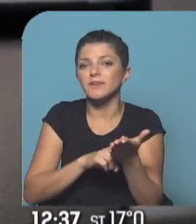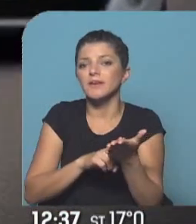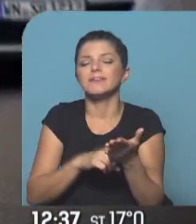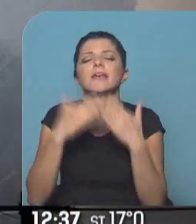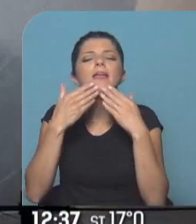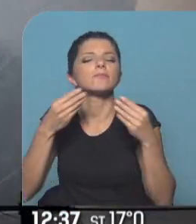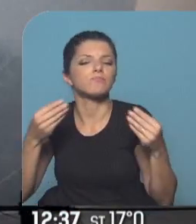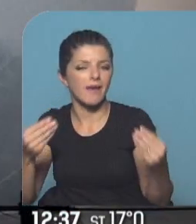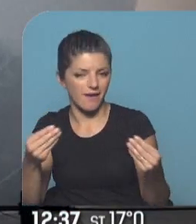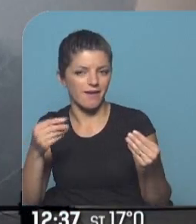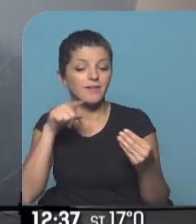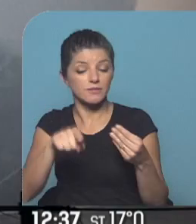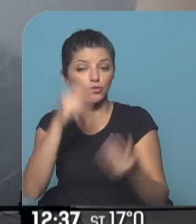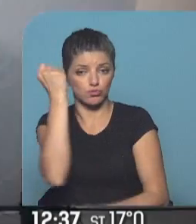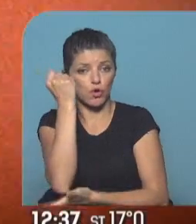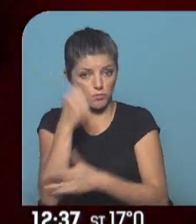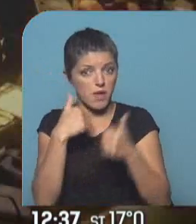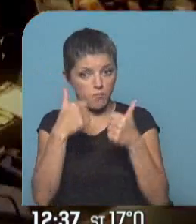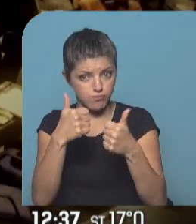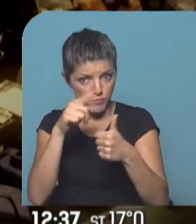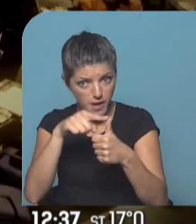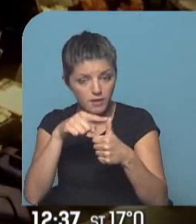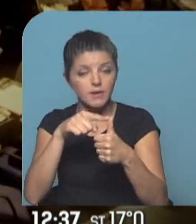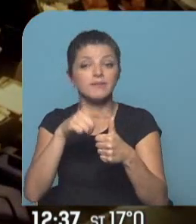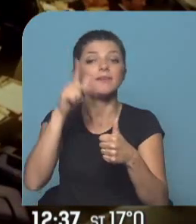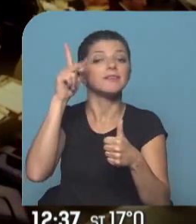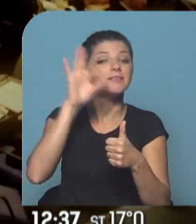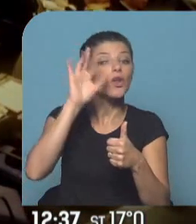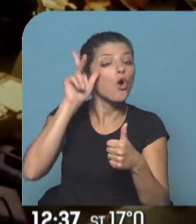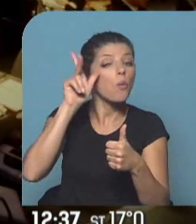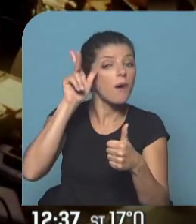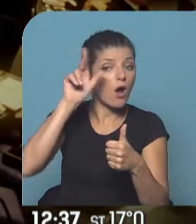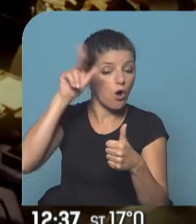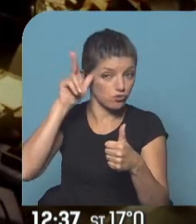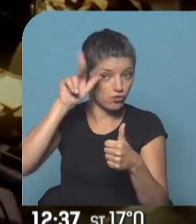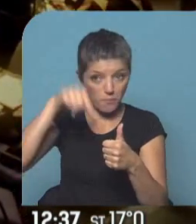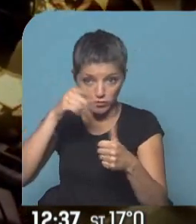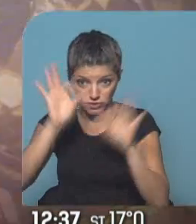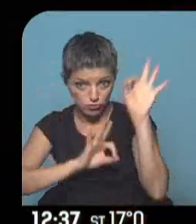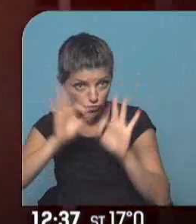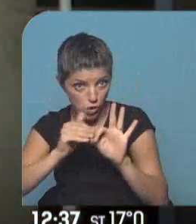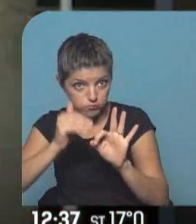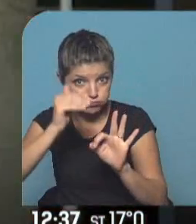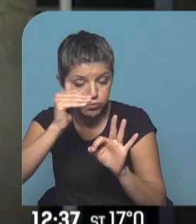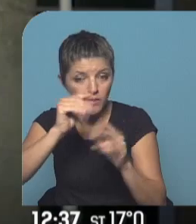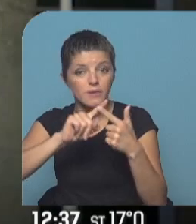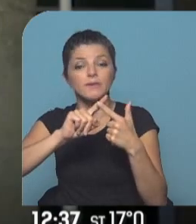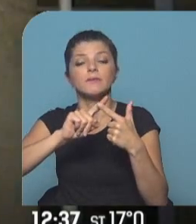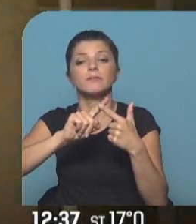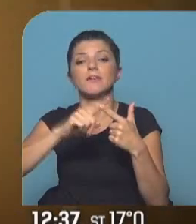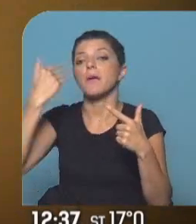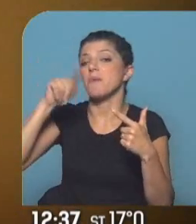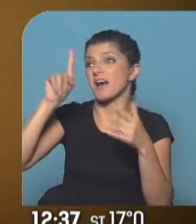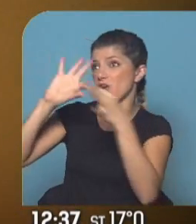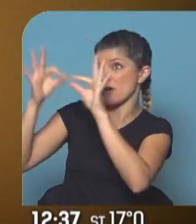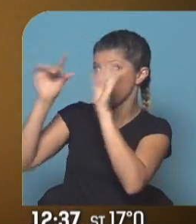gracias al sólido desempeño de la economía alemana, que creció un 0,8% en el segundo trimestre del año, por encima del promedio